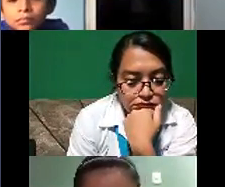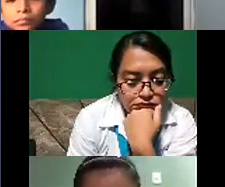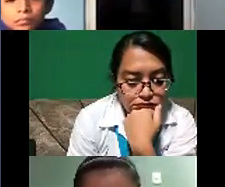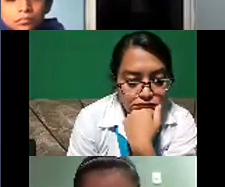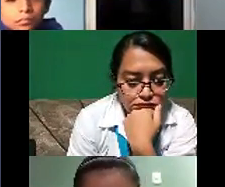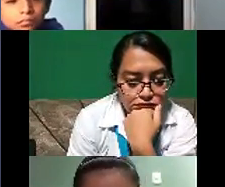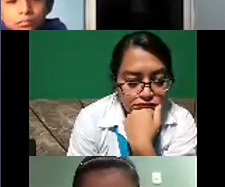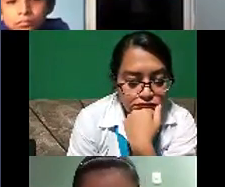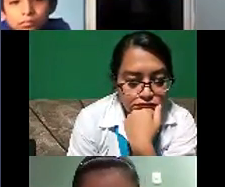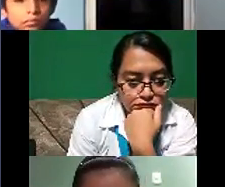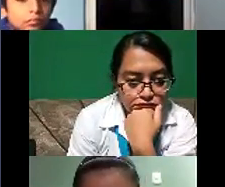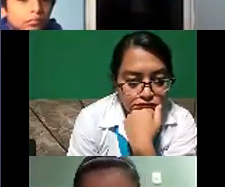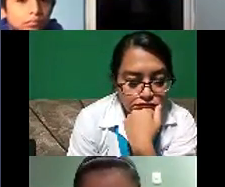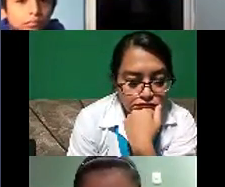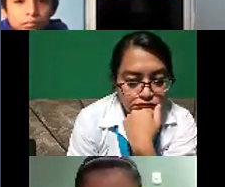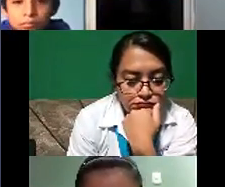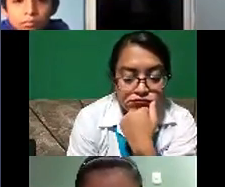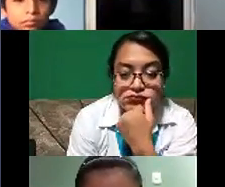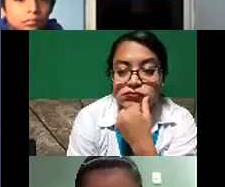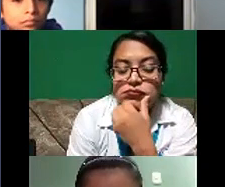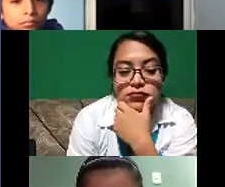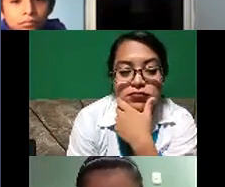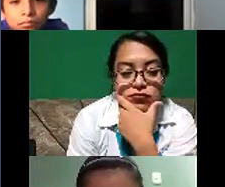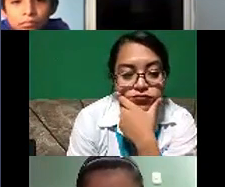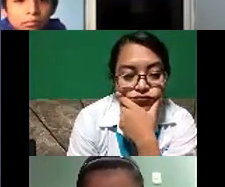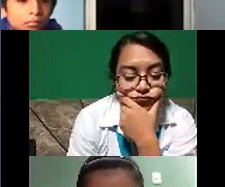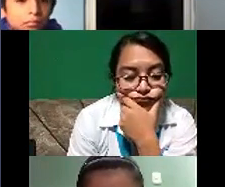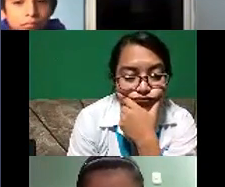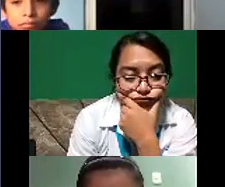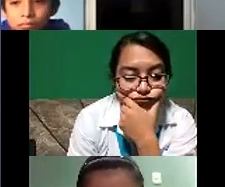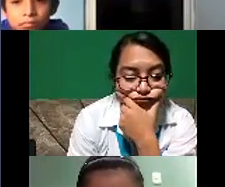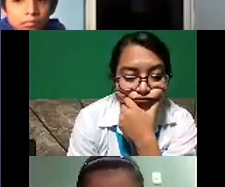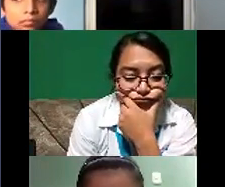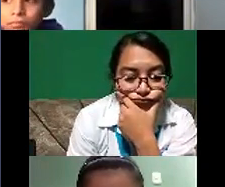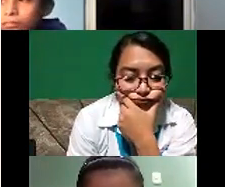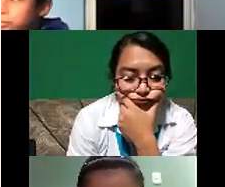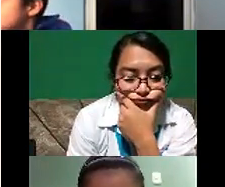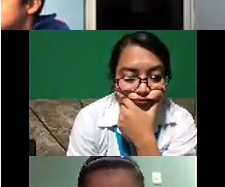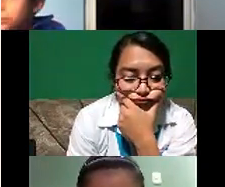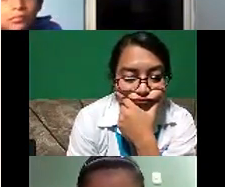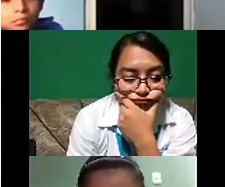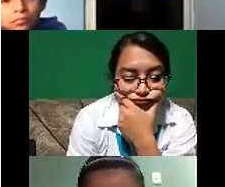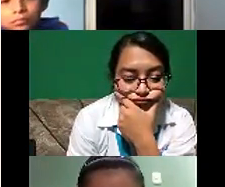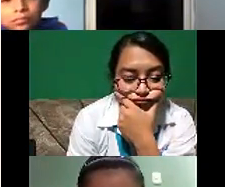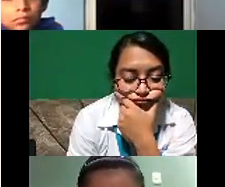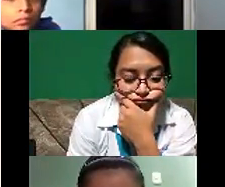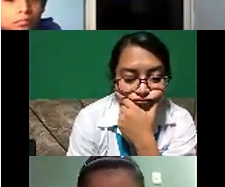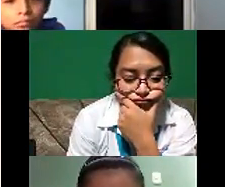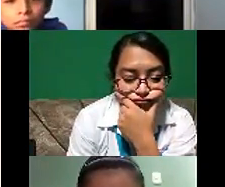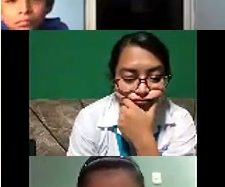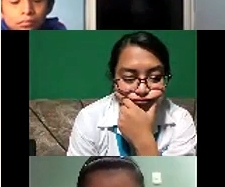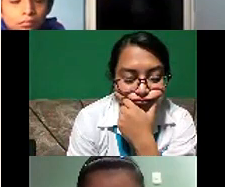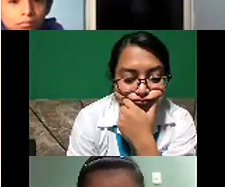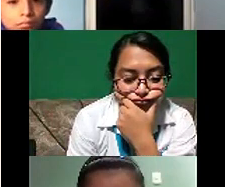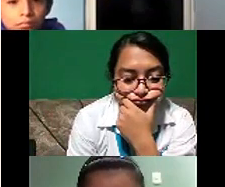dice: Mientras respire, mientras me ponga de pie, mientras exista, siempre te cuidaré, para mi hijo Ronald. Una fotografía de una